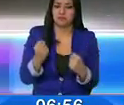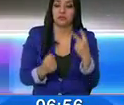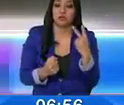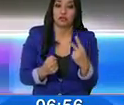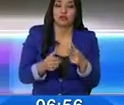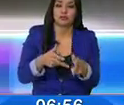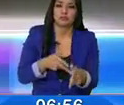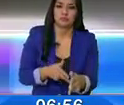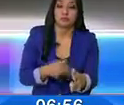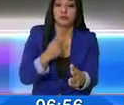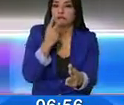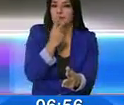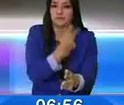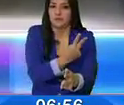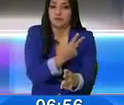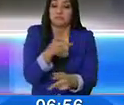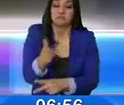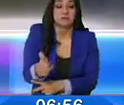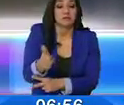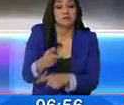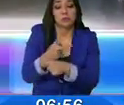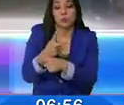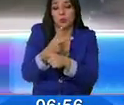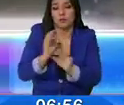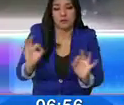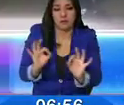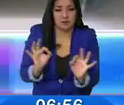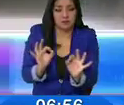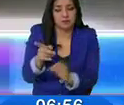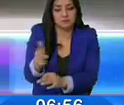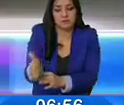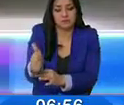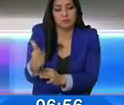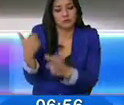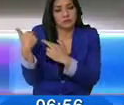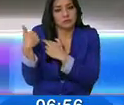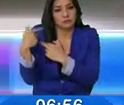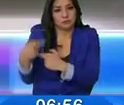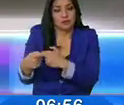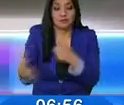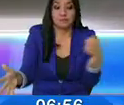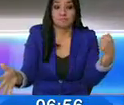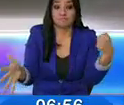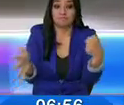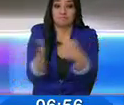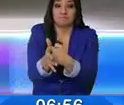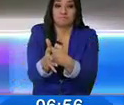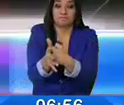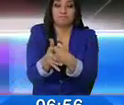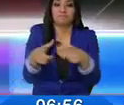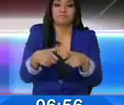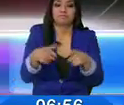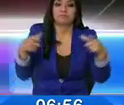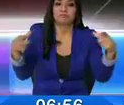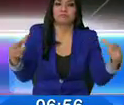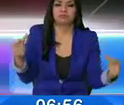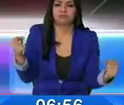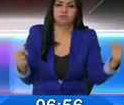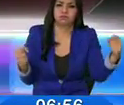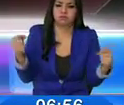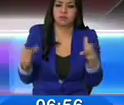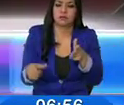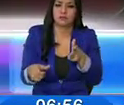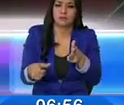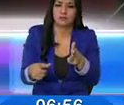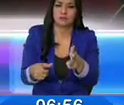o por negligencia e impericia fue impactado por un vehículo que se trasladaba